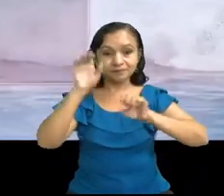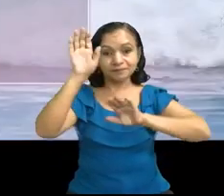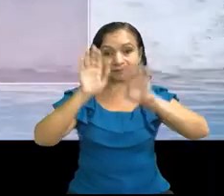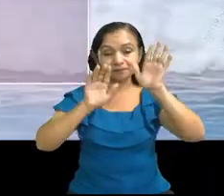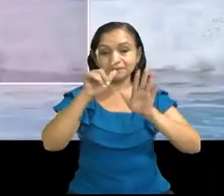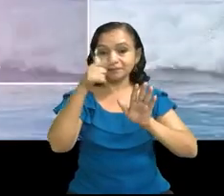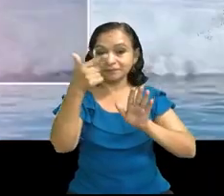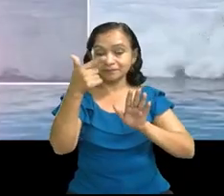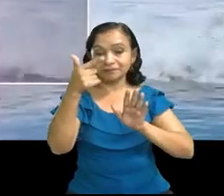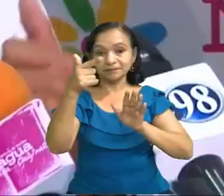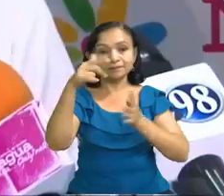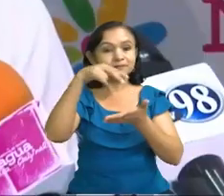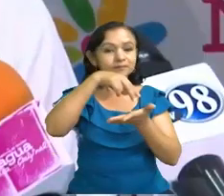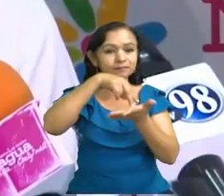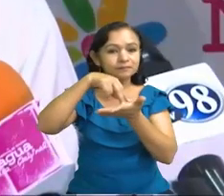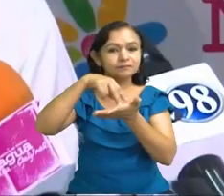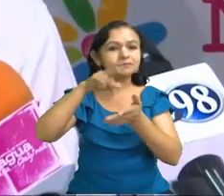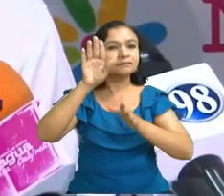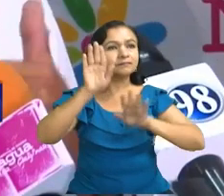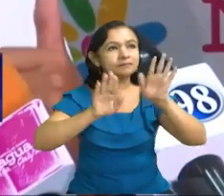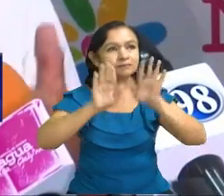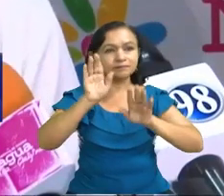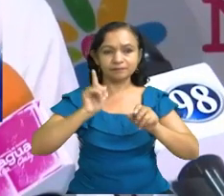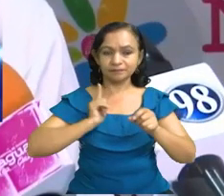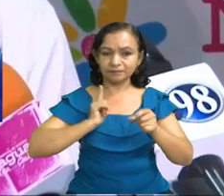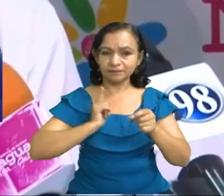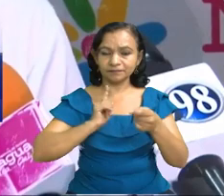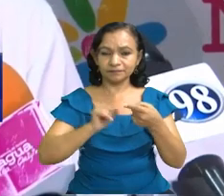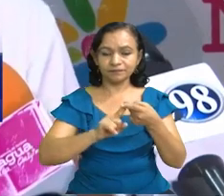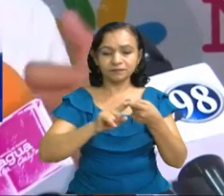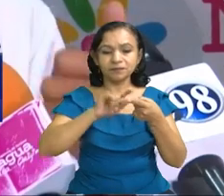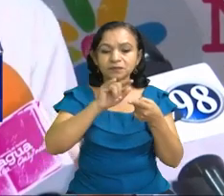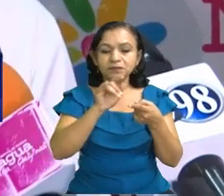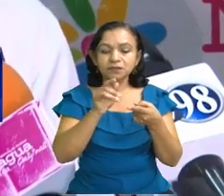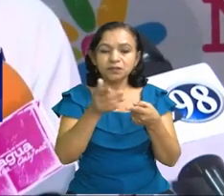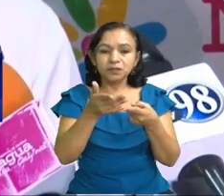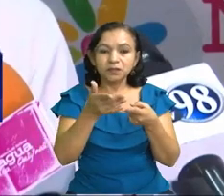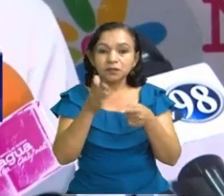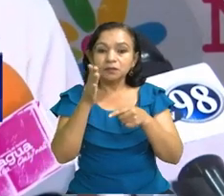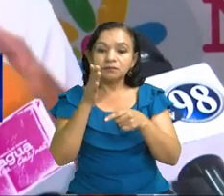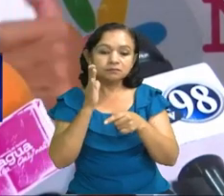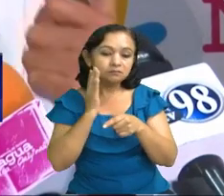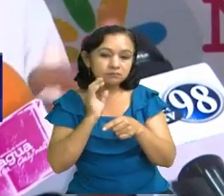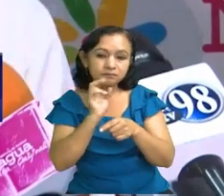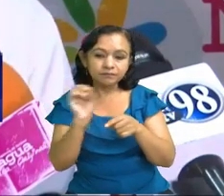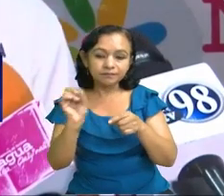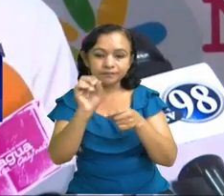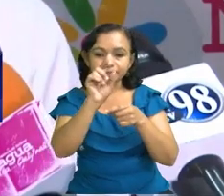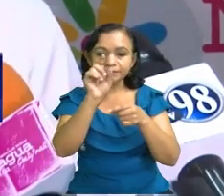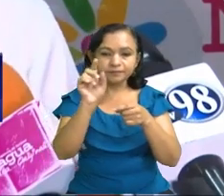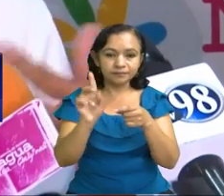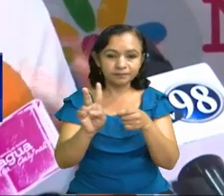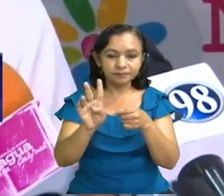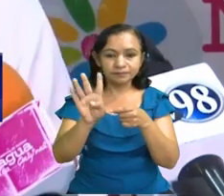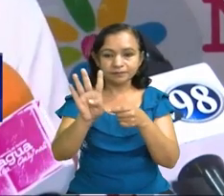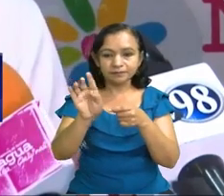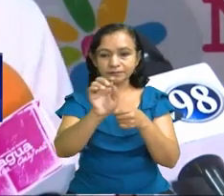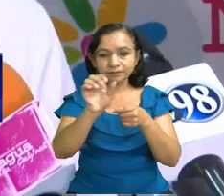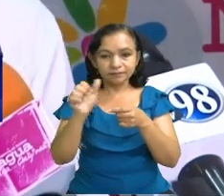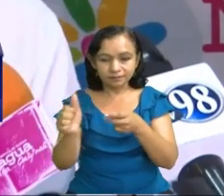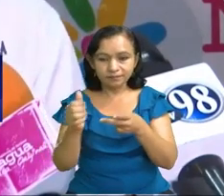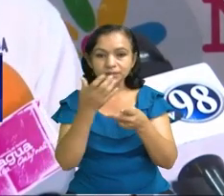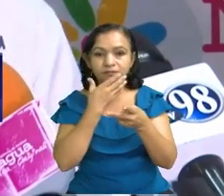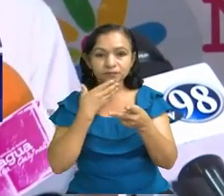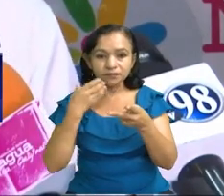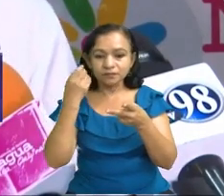7 categorías. Vamos a tener junior, que es sub-14, sub-16 y